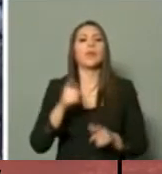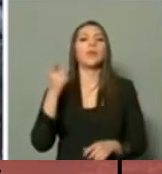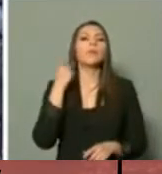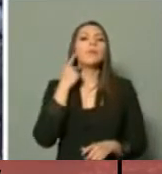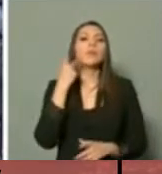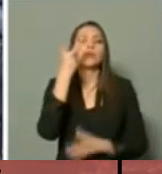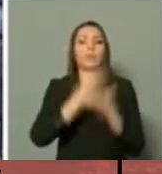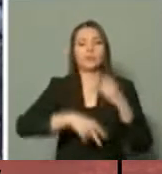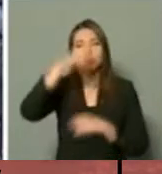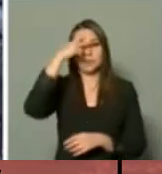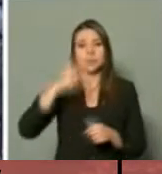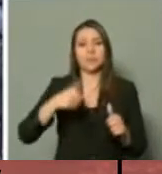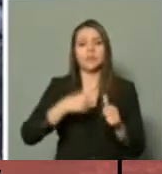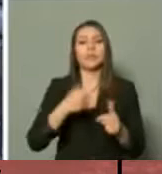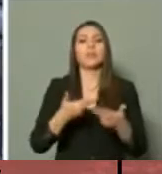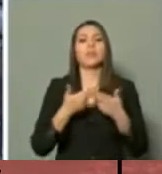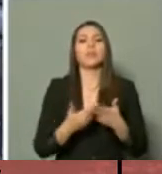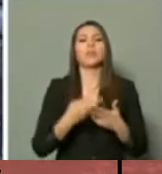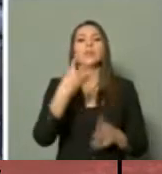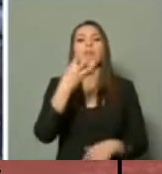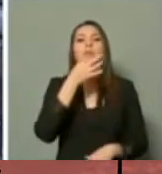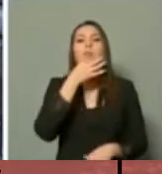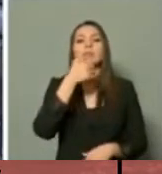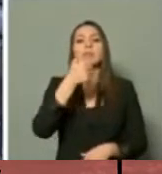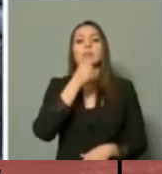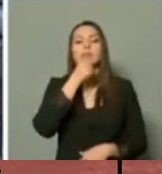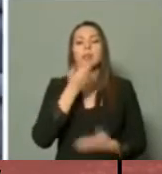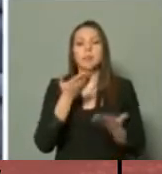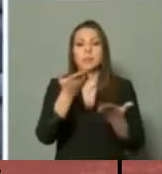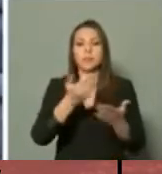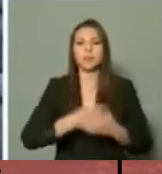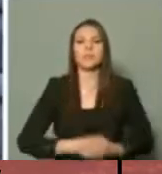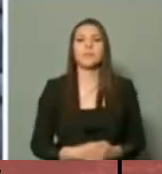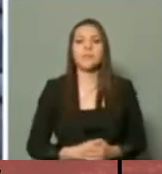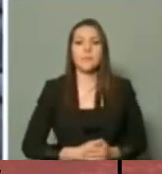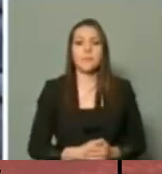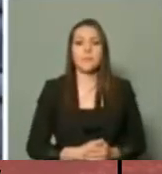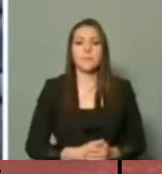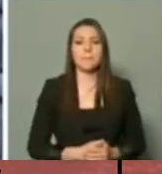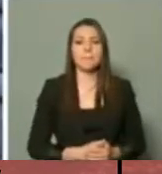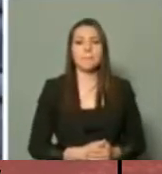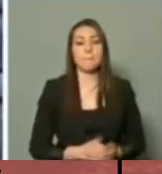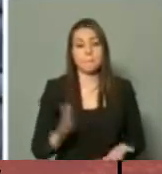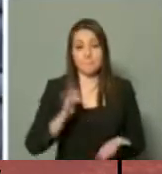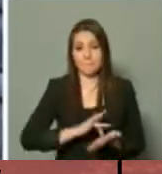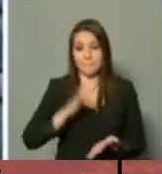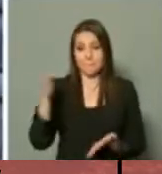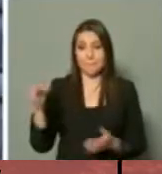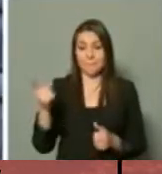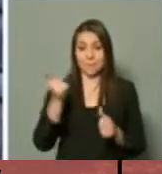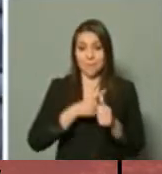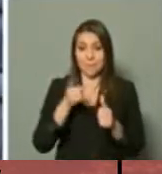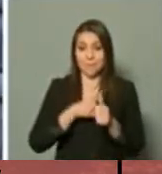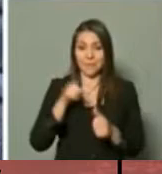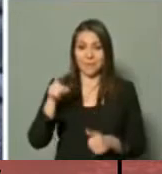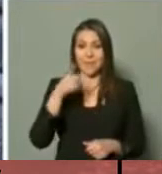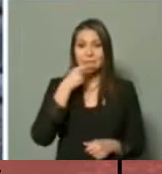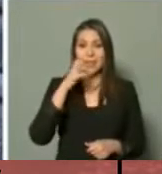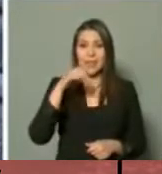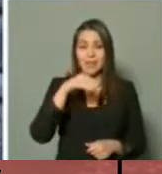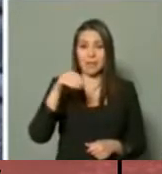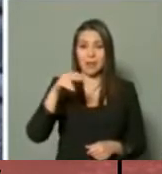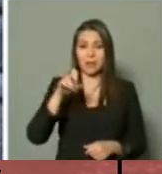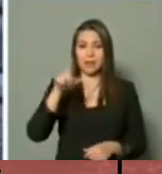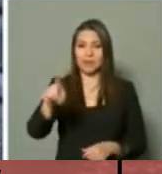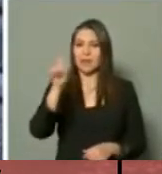tiene 4 minutos con 6 segundos en su bolsa de tiempo. Adelante. Muchas gracias. Antes que nada, Manuel, quiero decirte que esa es una mentira,